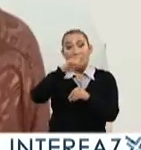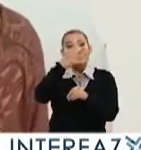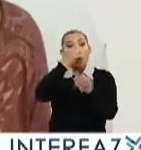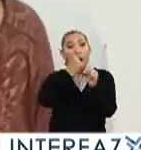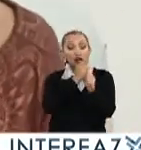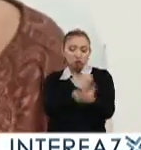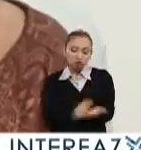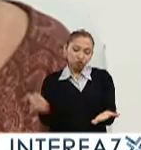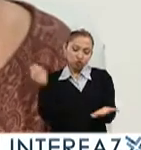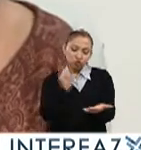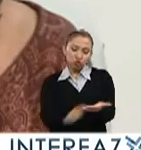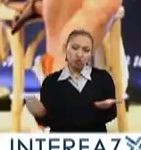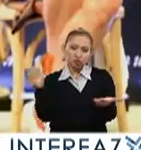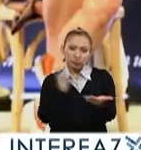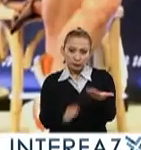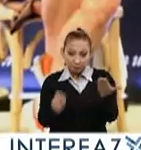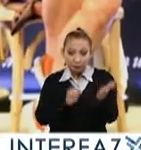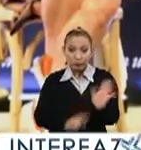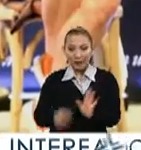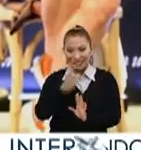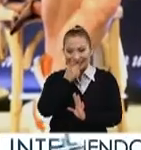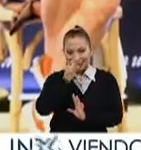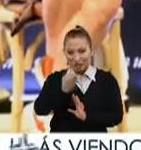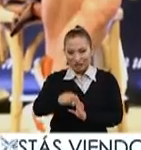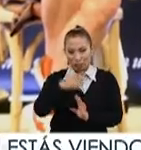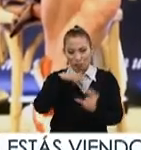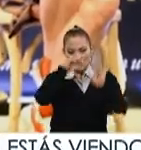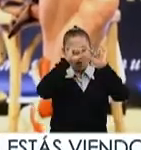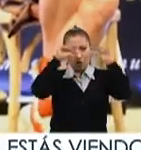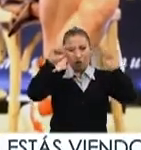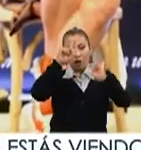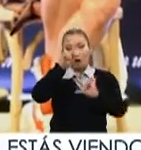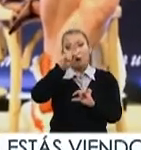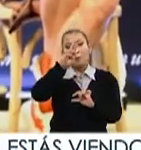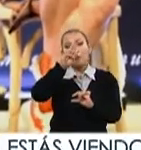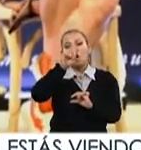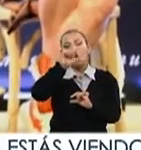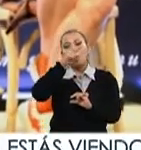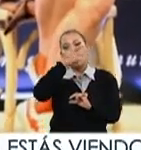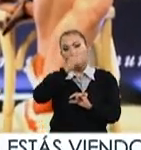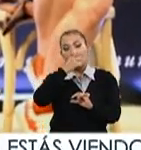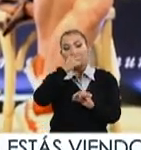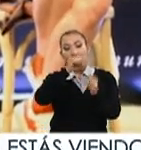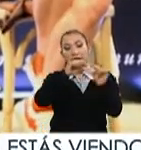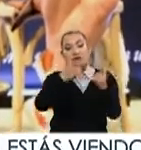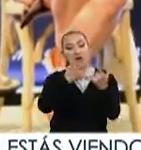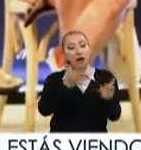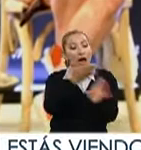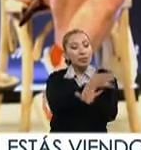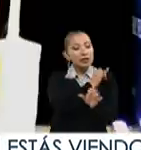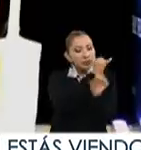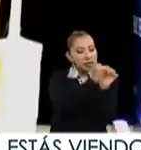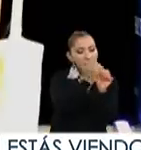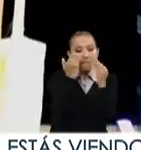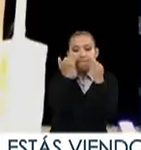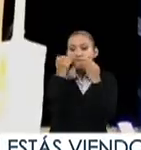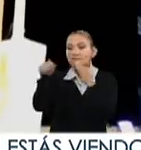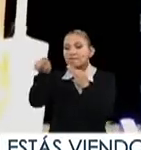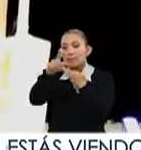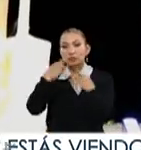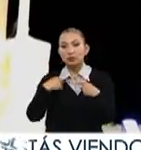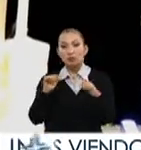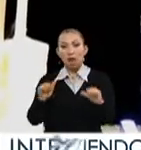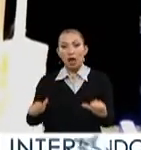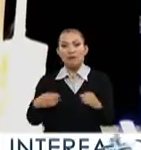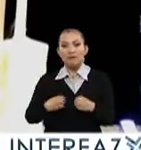5 años escribirla. Como se menciona en el prólogo de la obra, esta historia también está basada en investigaciones y testimonios de